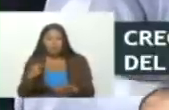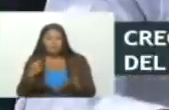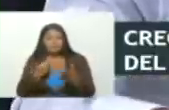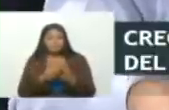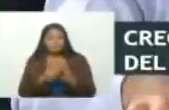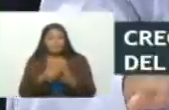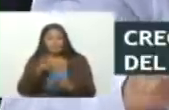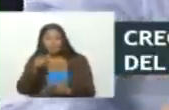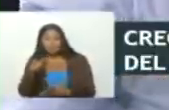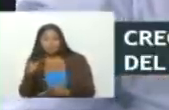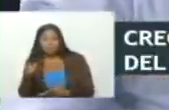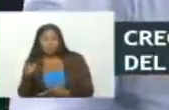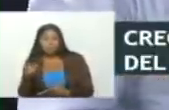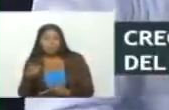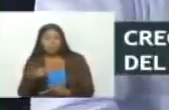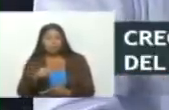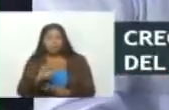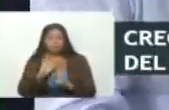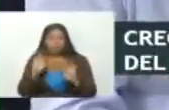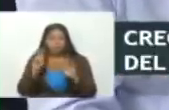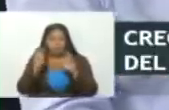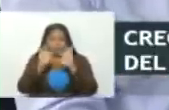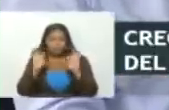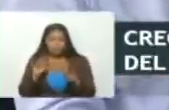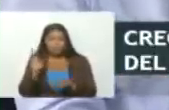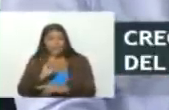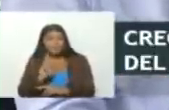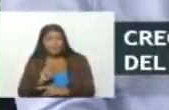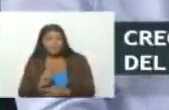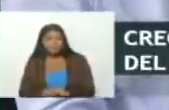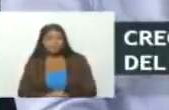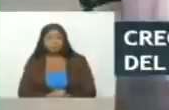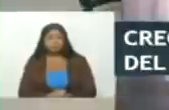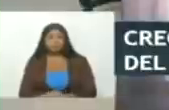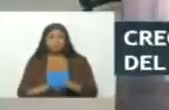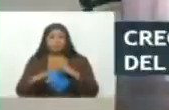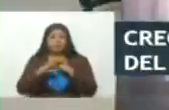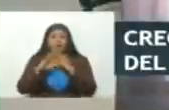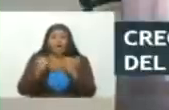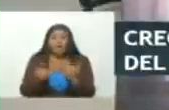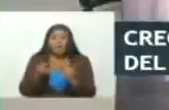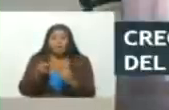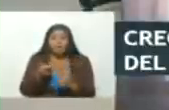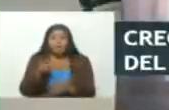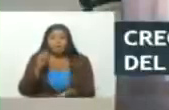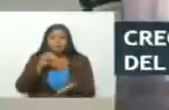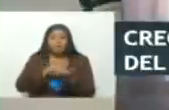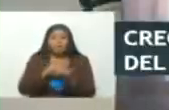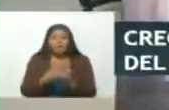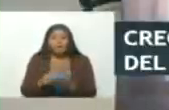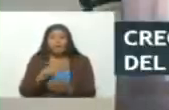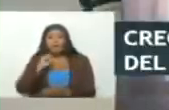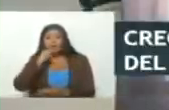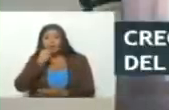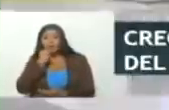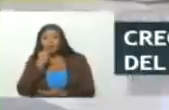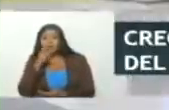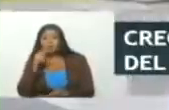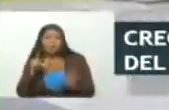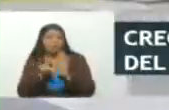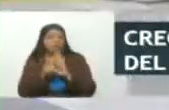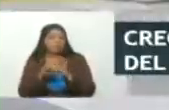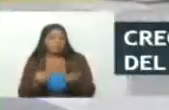cancelar impuestos con esta nueva medida. Ahora, rapidito, diputado, ¿qué sanción, las sanciones que son impuestas a Rusia de manera